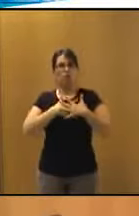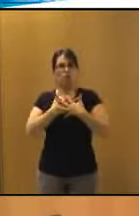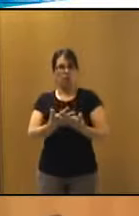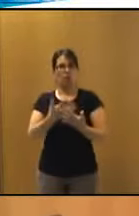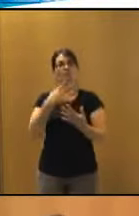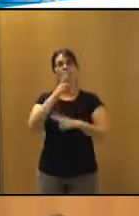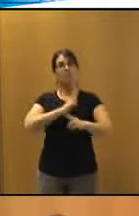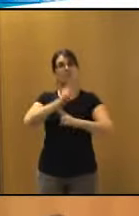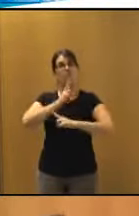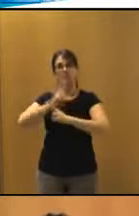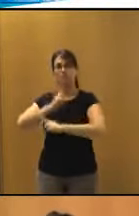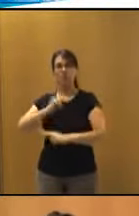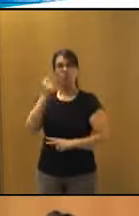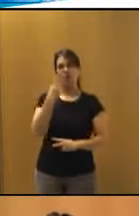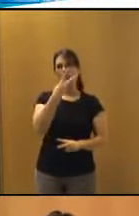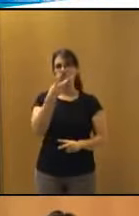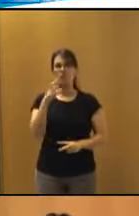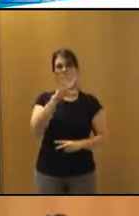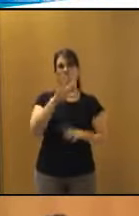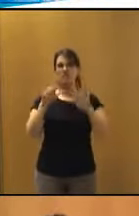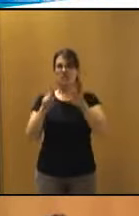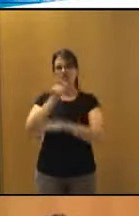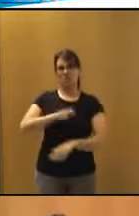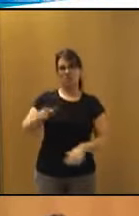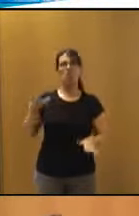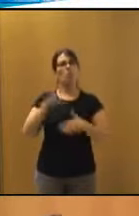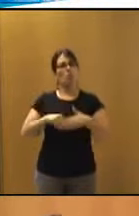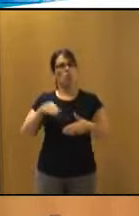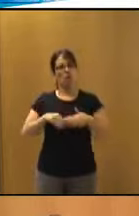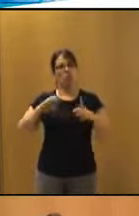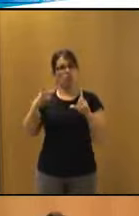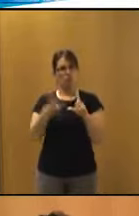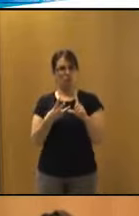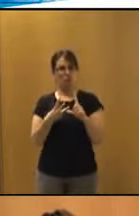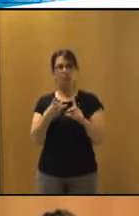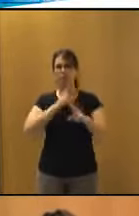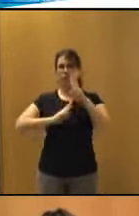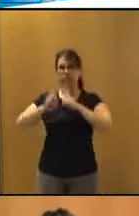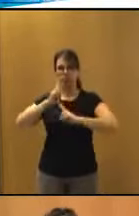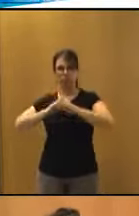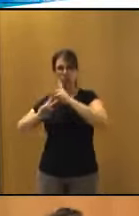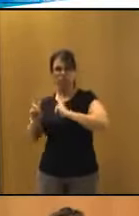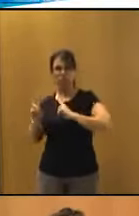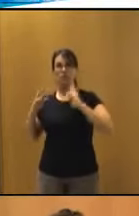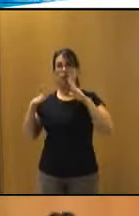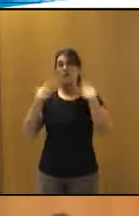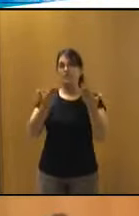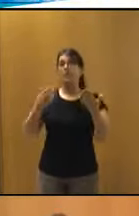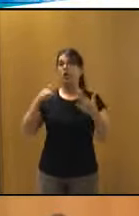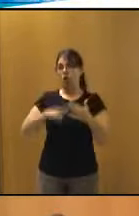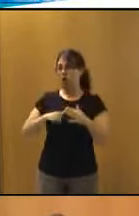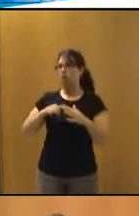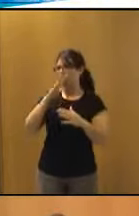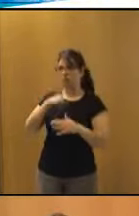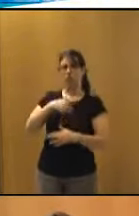voluntariados a la que contestaron 1.256 personas usuarias de esta web y